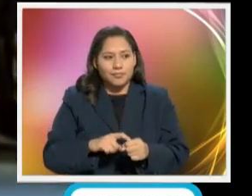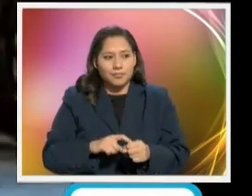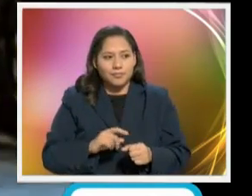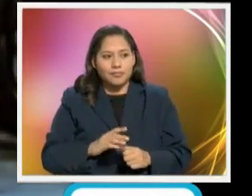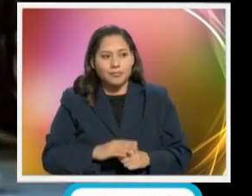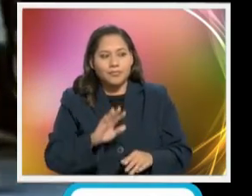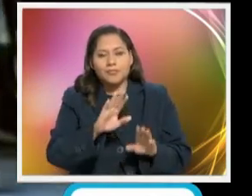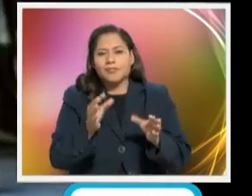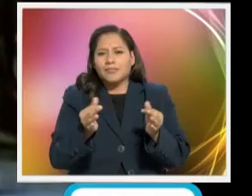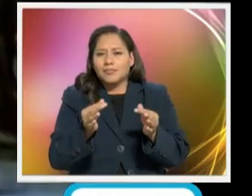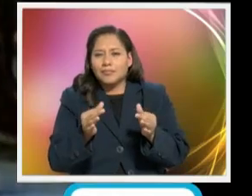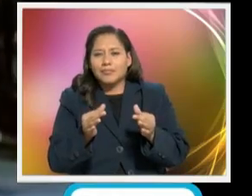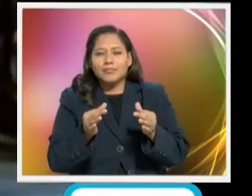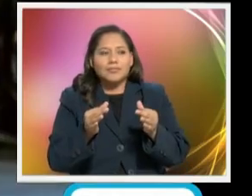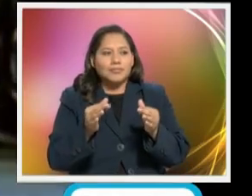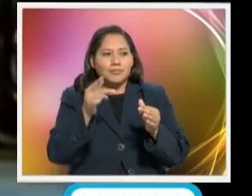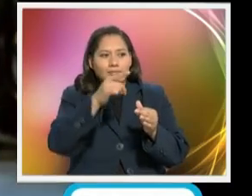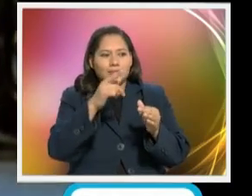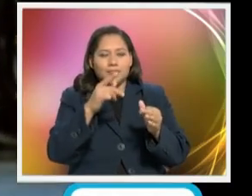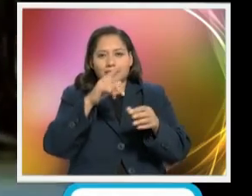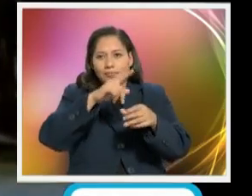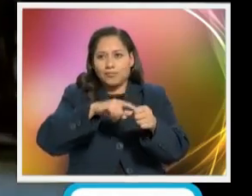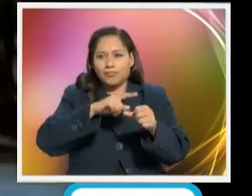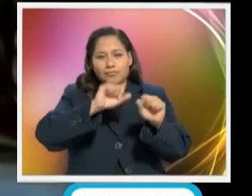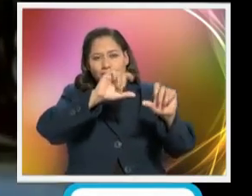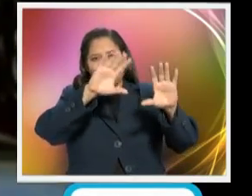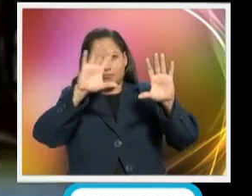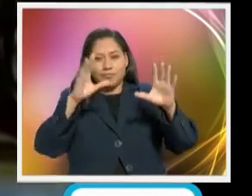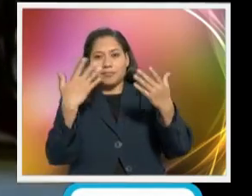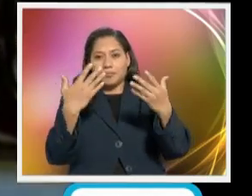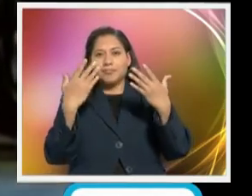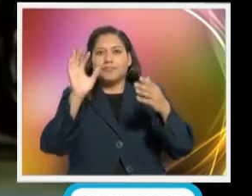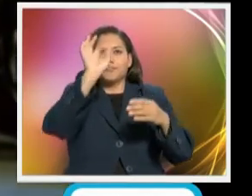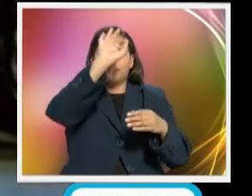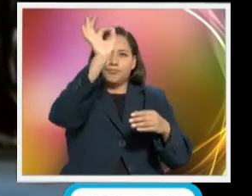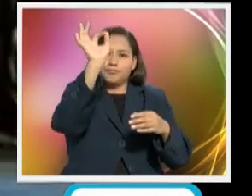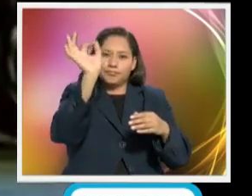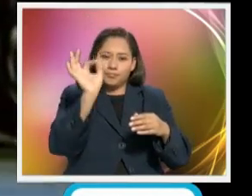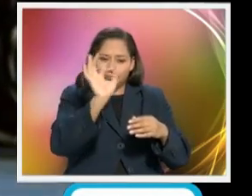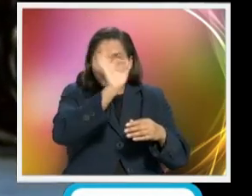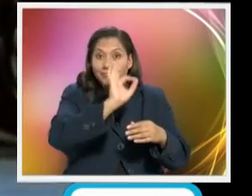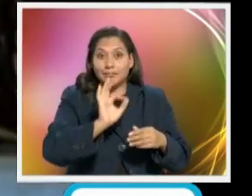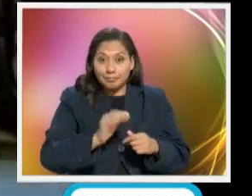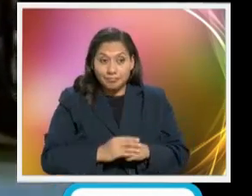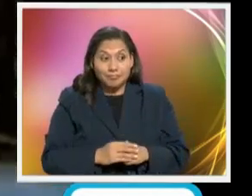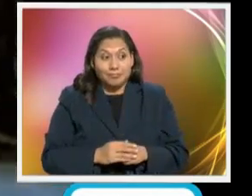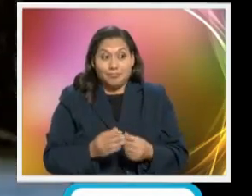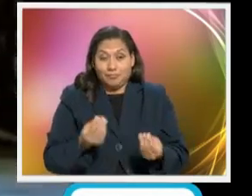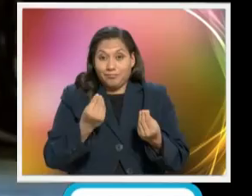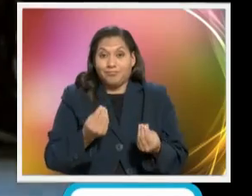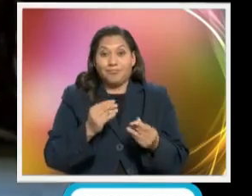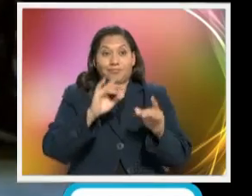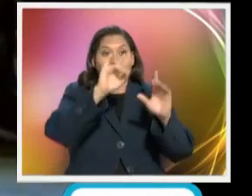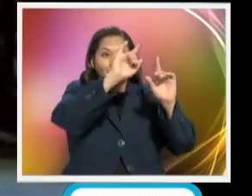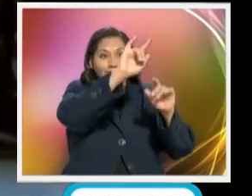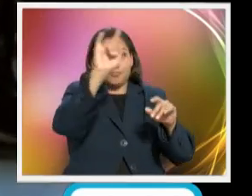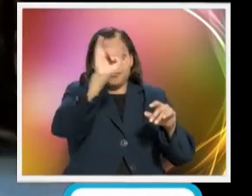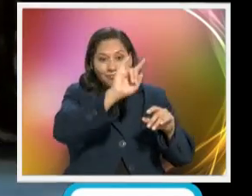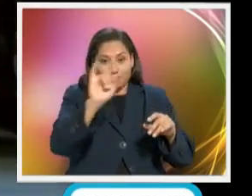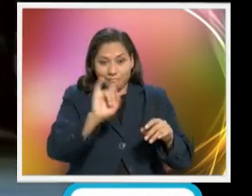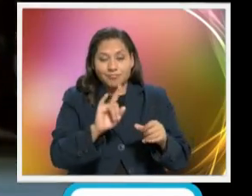además esta textura magnífica de la colorización manual. Pues imagínate la cantidad de cuadros que tuvieron que colorear,